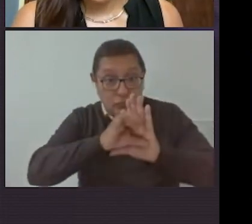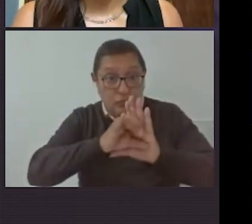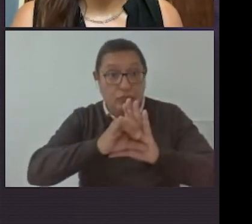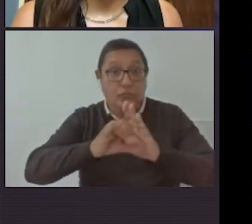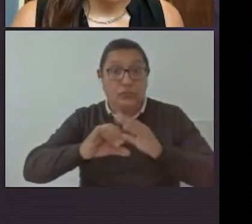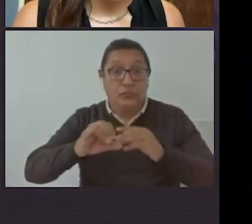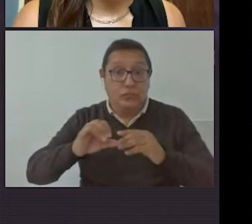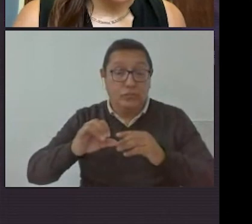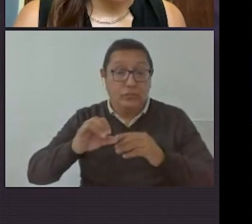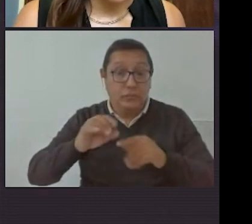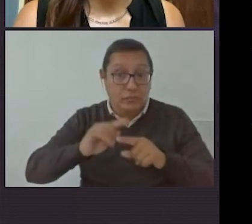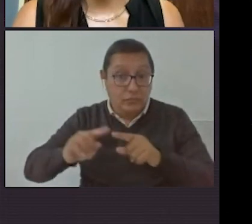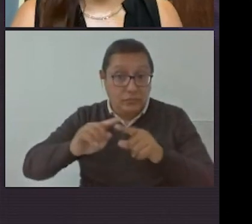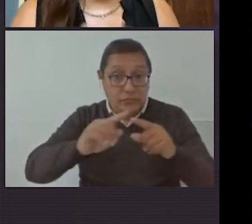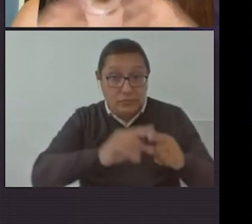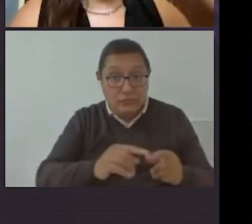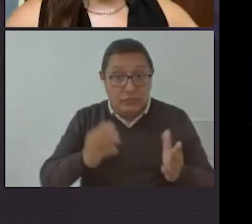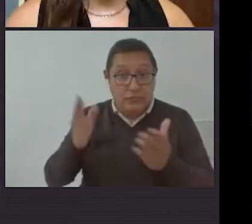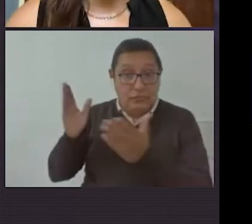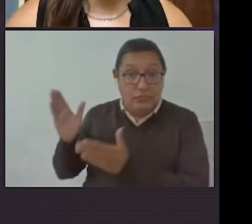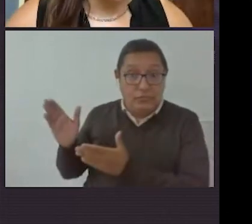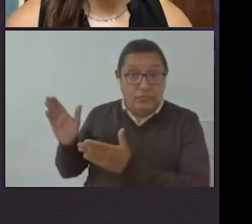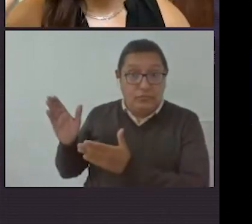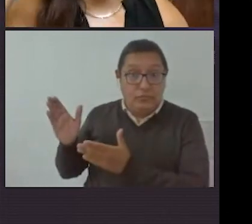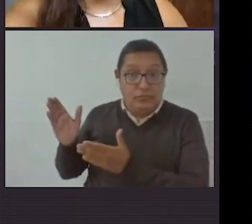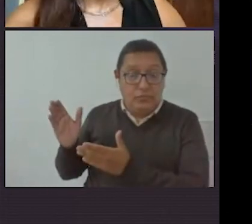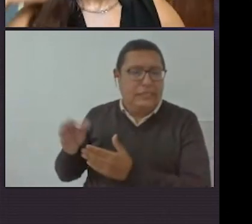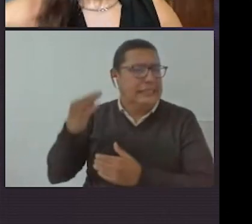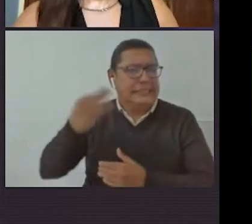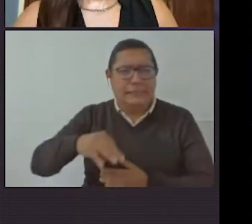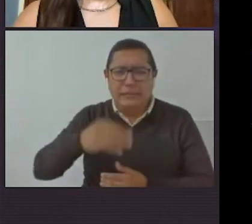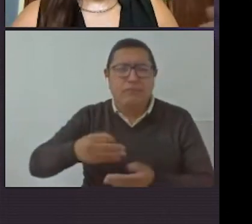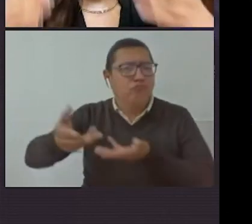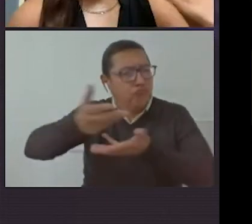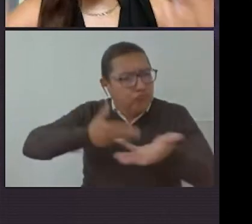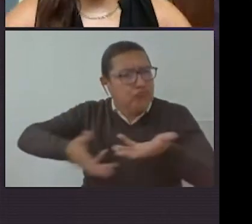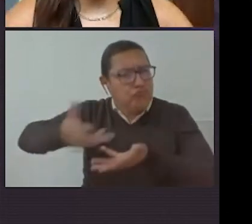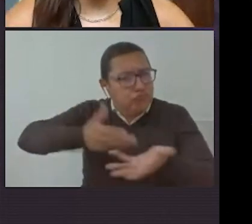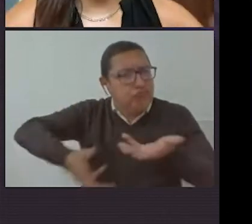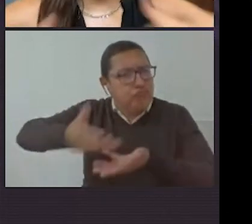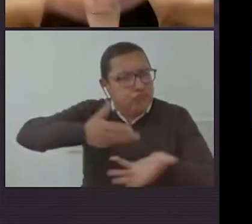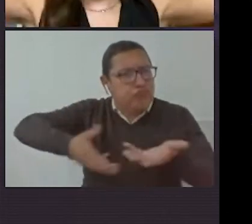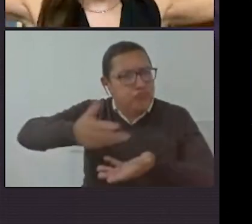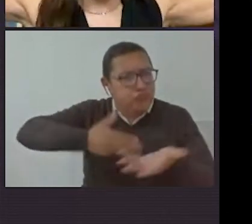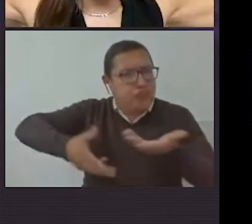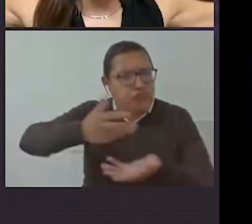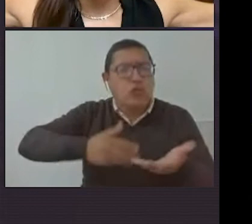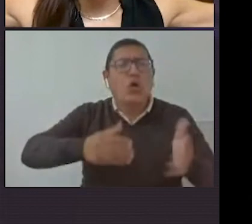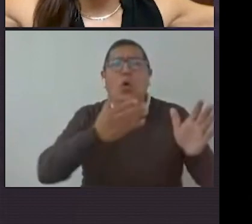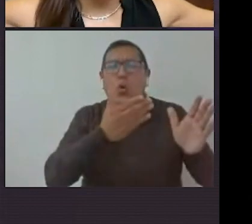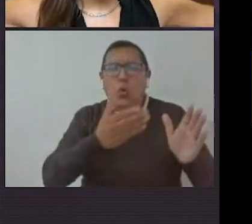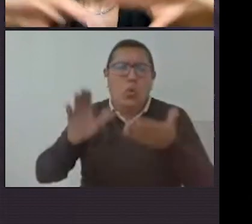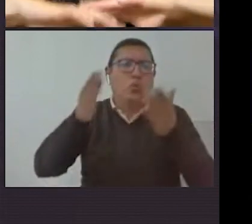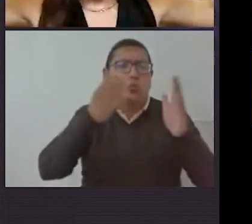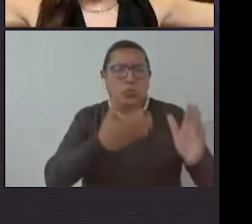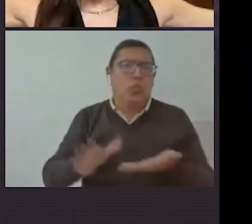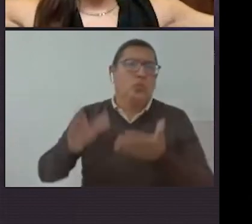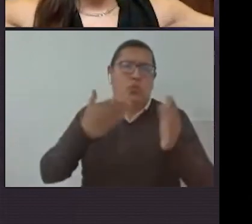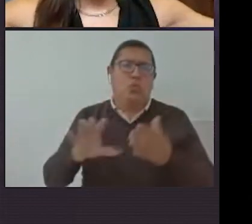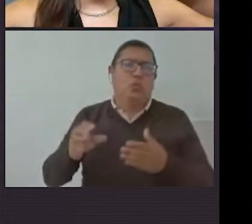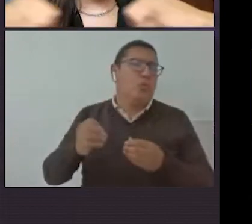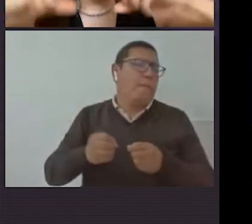para que se unan a nuestra comunidad. Constantemente estamos compartiendo cursos como estos y como otros muchos más